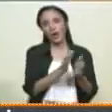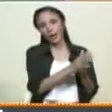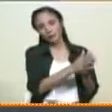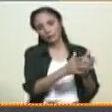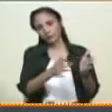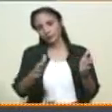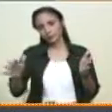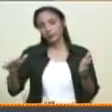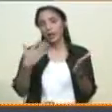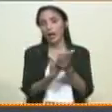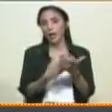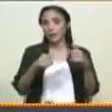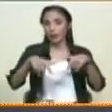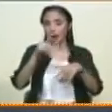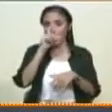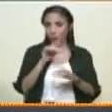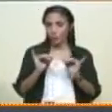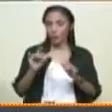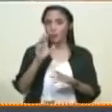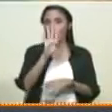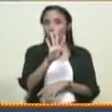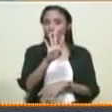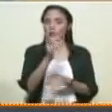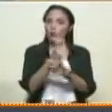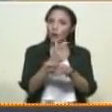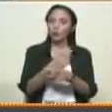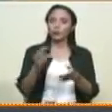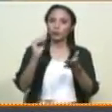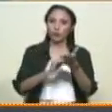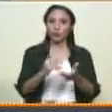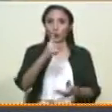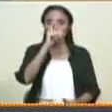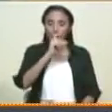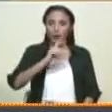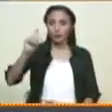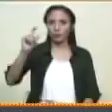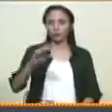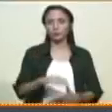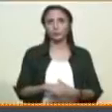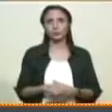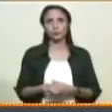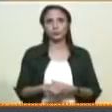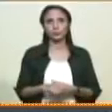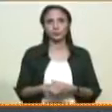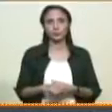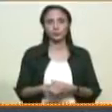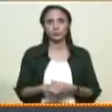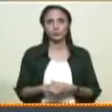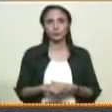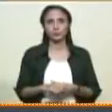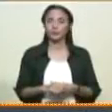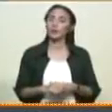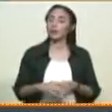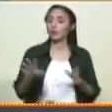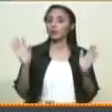Algo hay que hacer para revolverles el agua a los señores de la amargura.